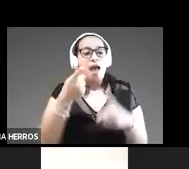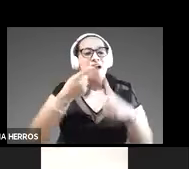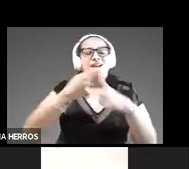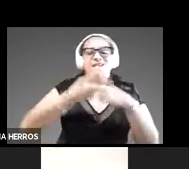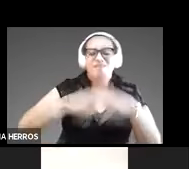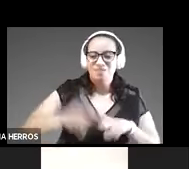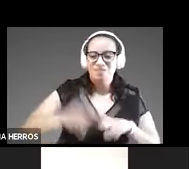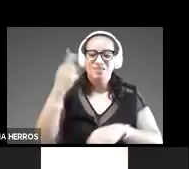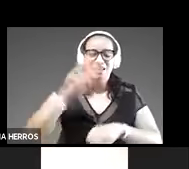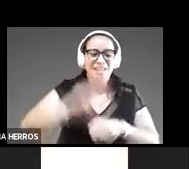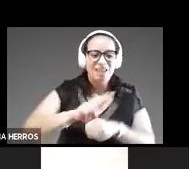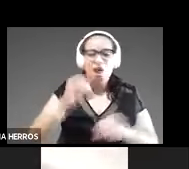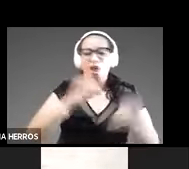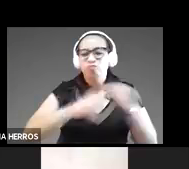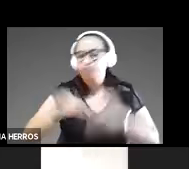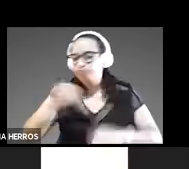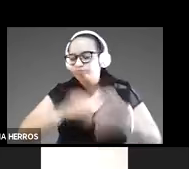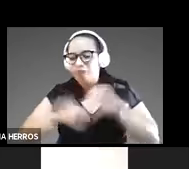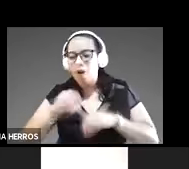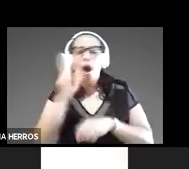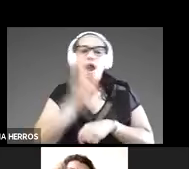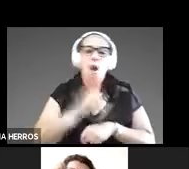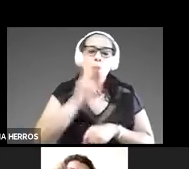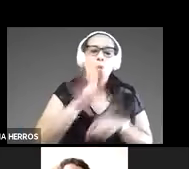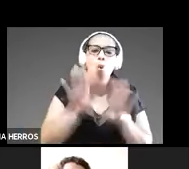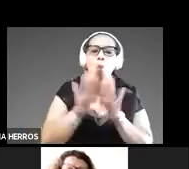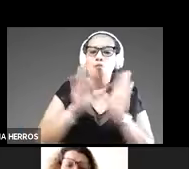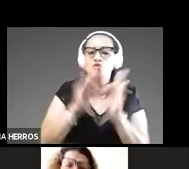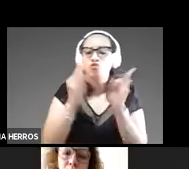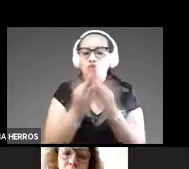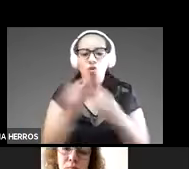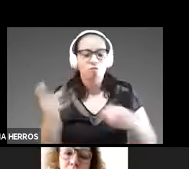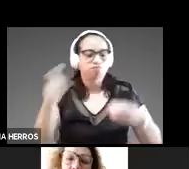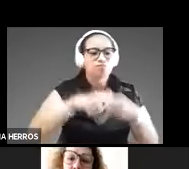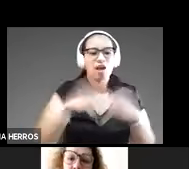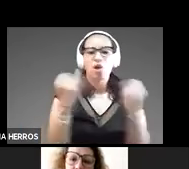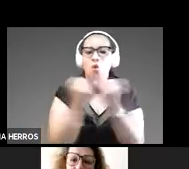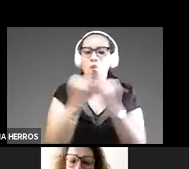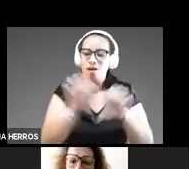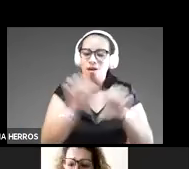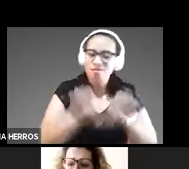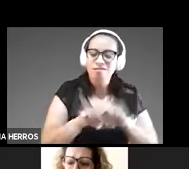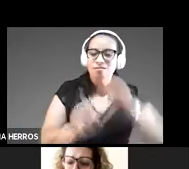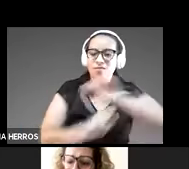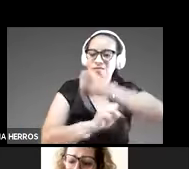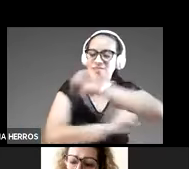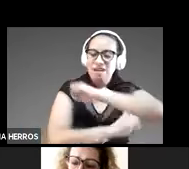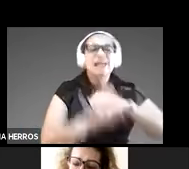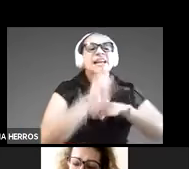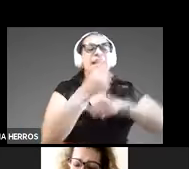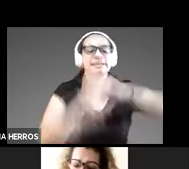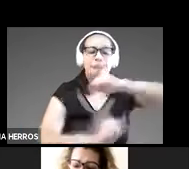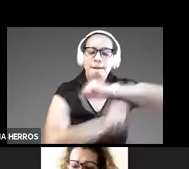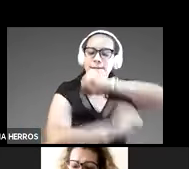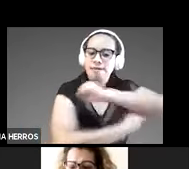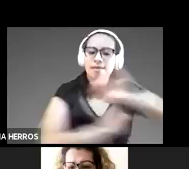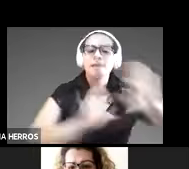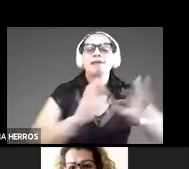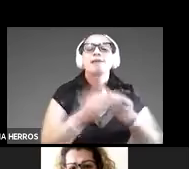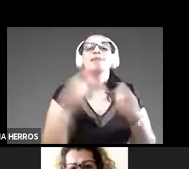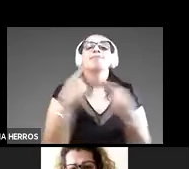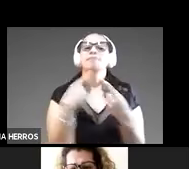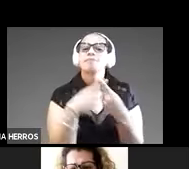Obras y estamos viendo de qué manera también forma parte del equipo de Pilares. Los Pilares se construyen con la gente del barrio,